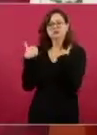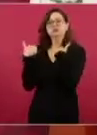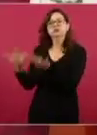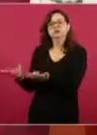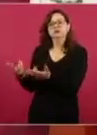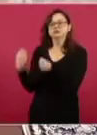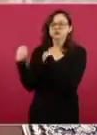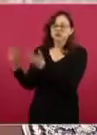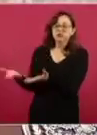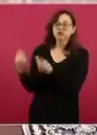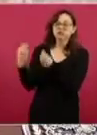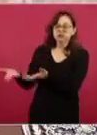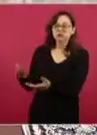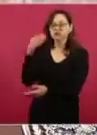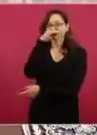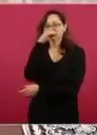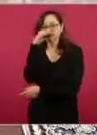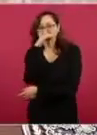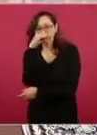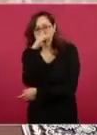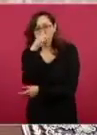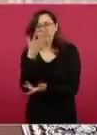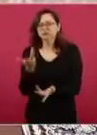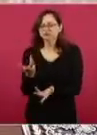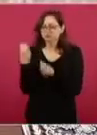pequeños van a recibir